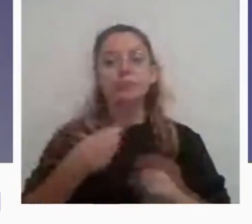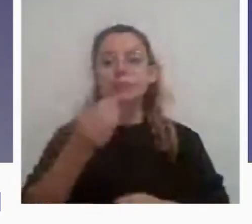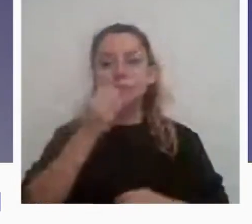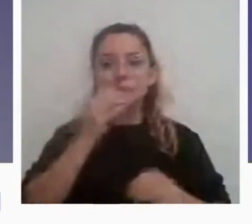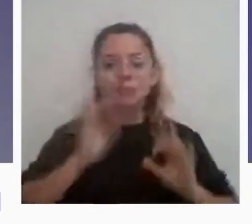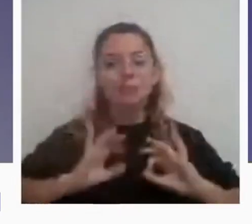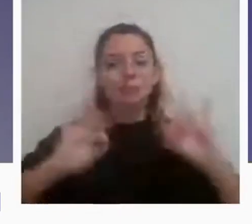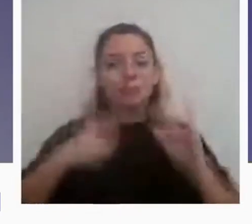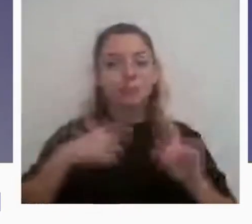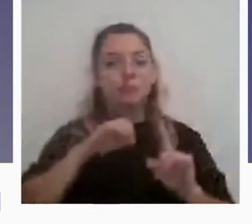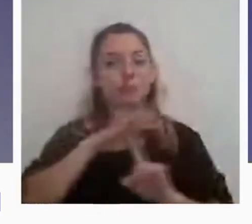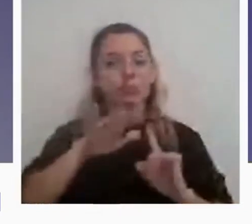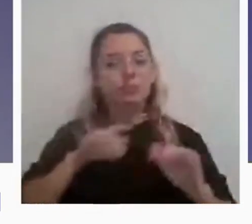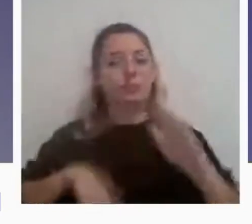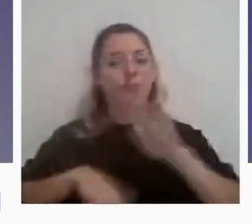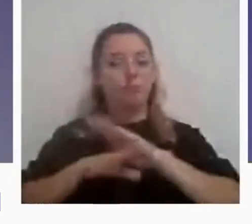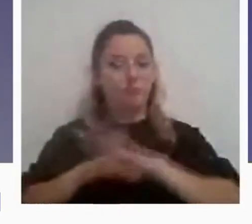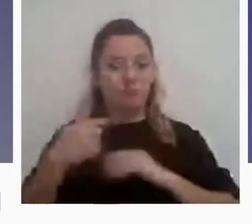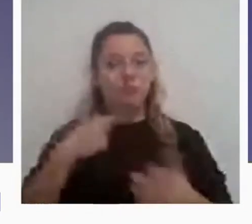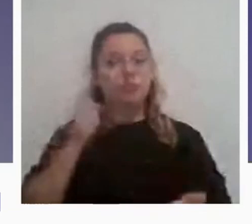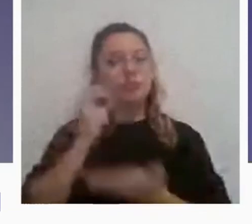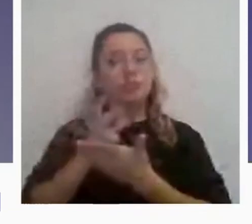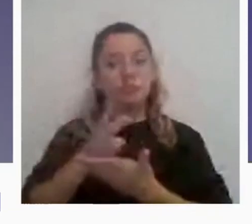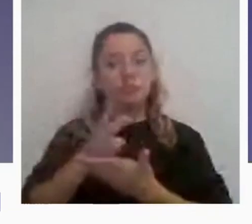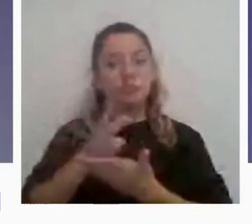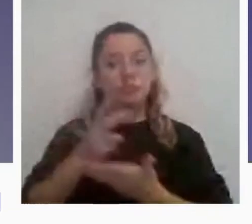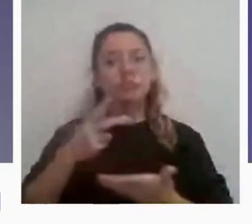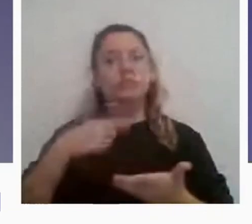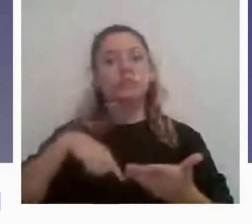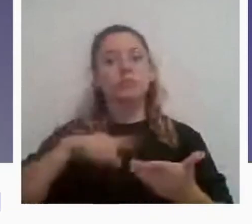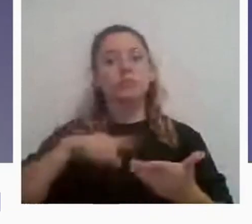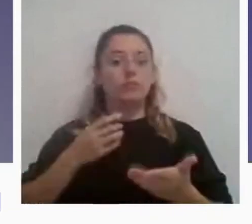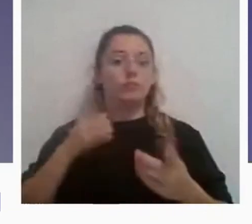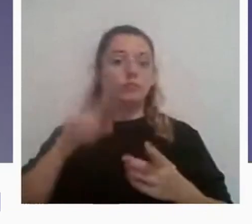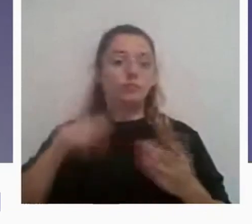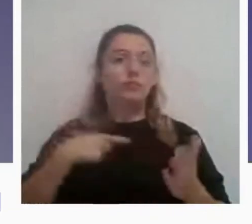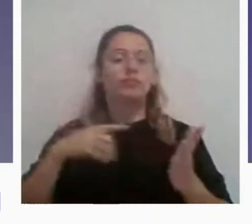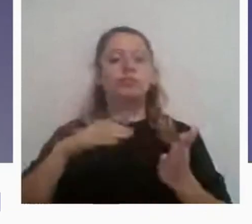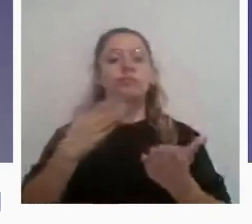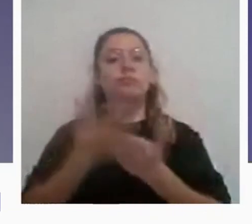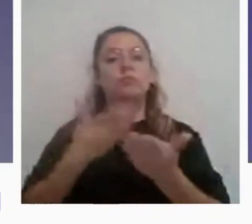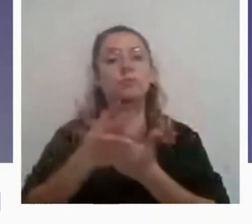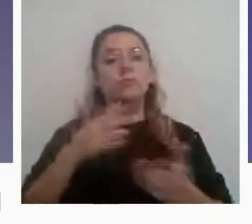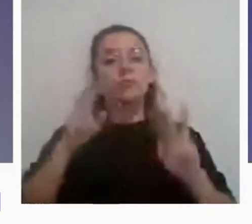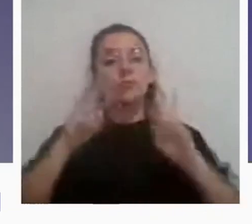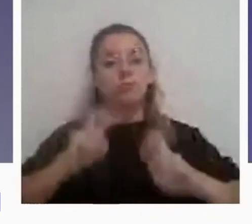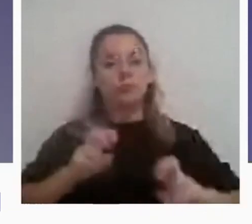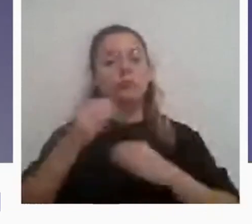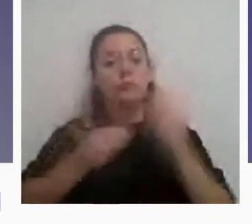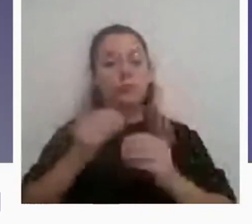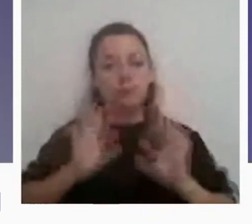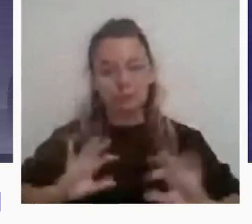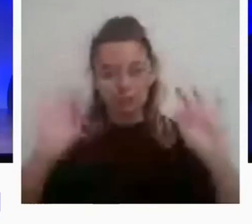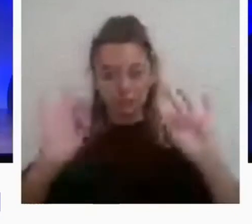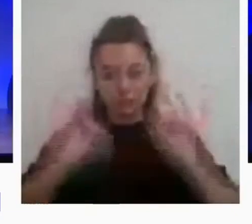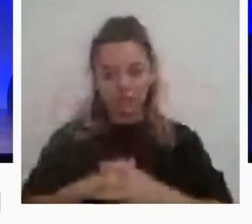sostenible, bueno, pues son retos que lanzamos y en los que esperamos recibir propuestas de investigación y de acción concretas. En la línea de